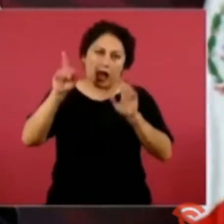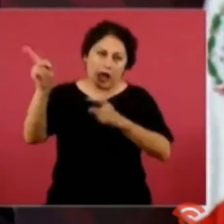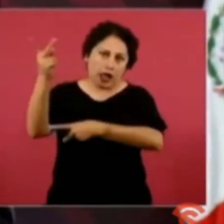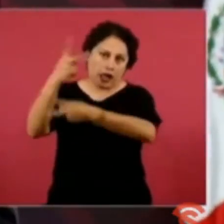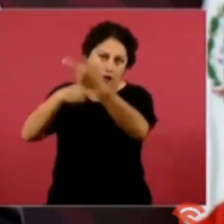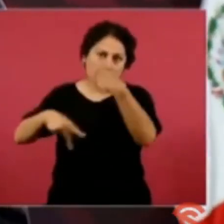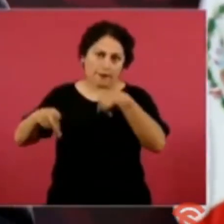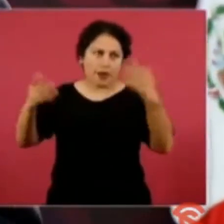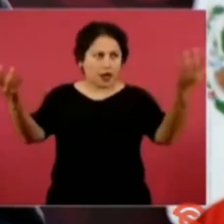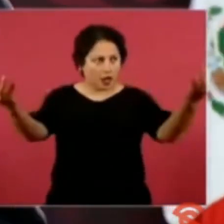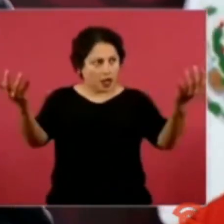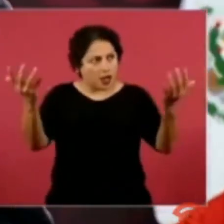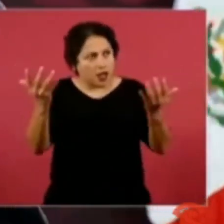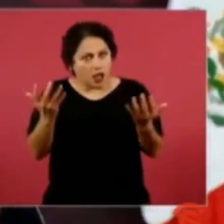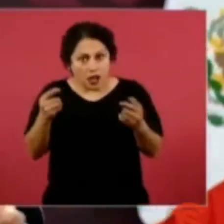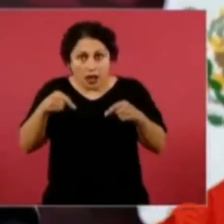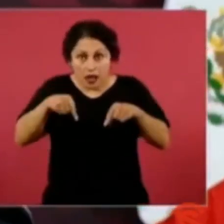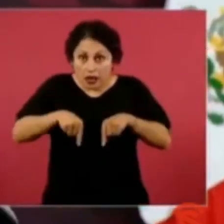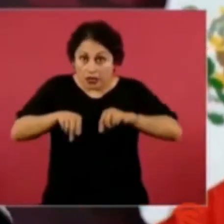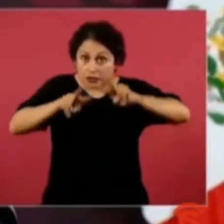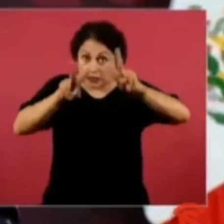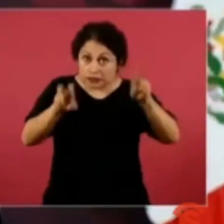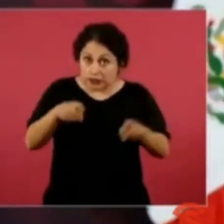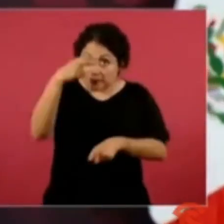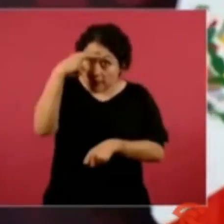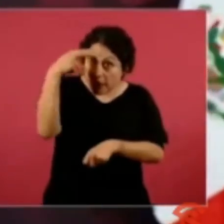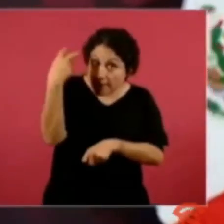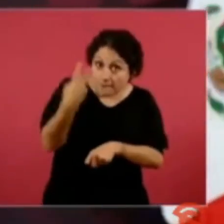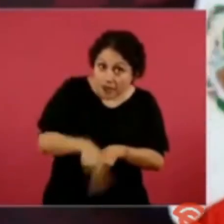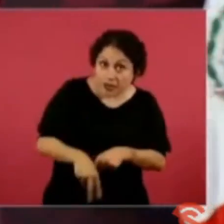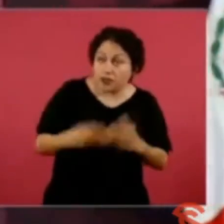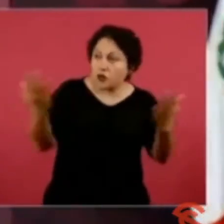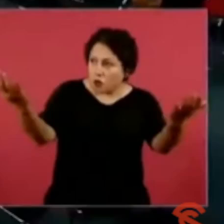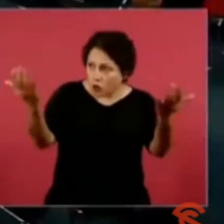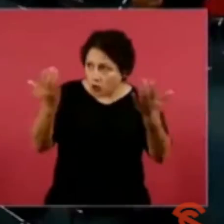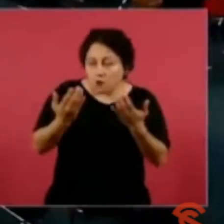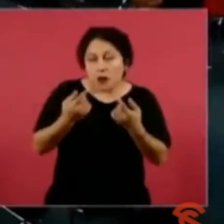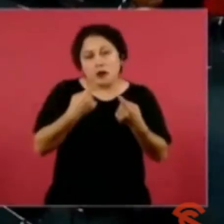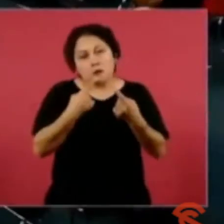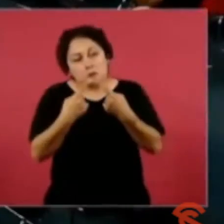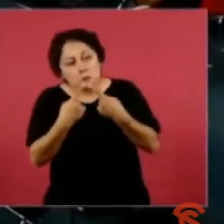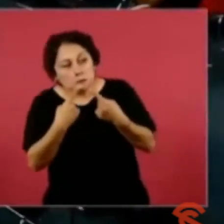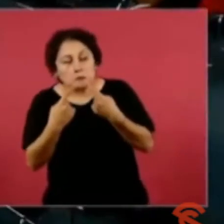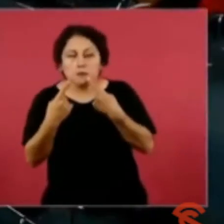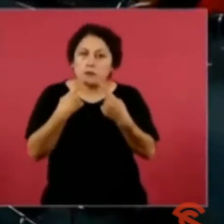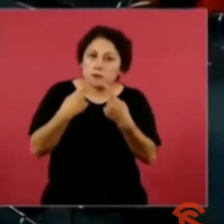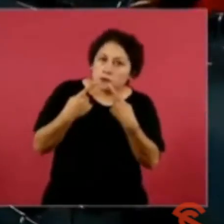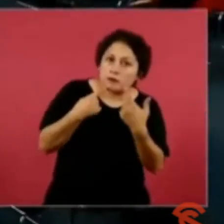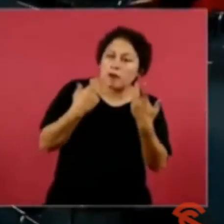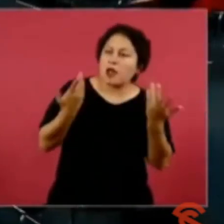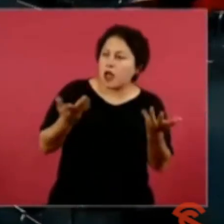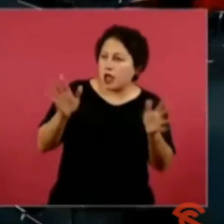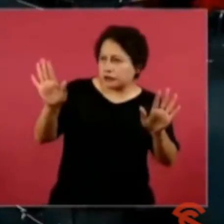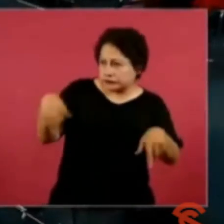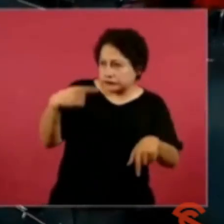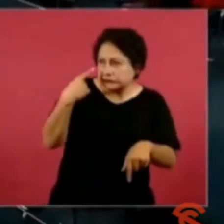los casos de México, ¿qué les parece, no? La señora Irma Piña,